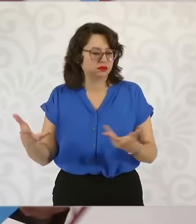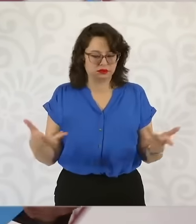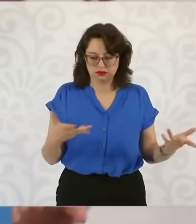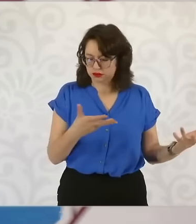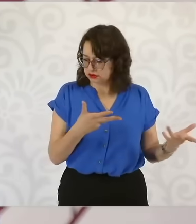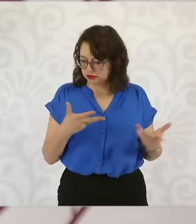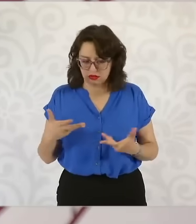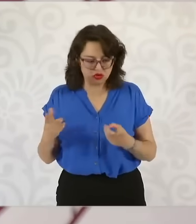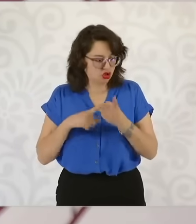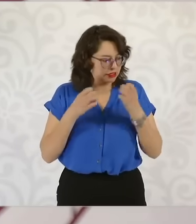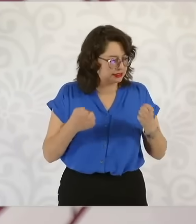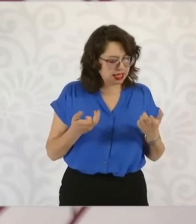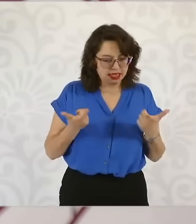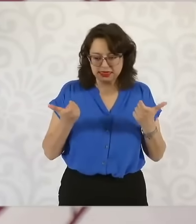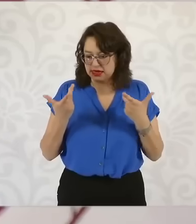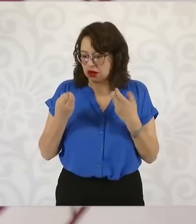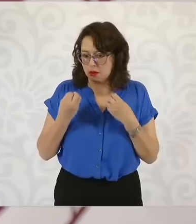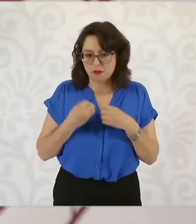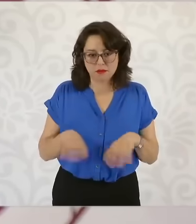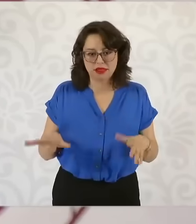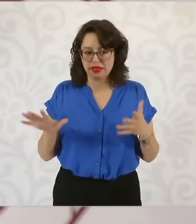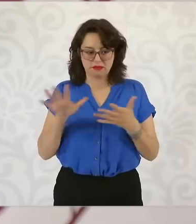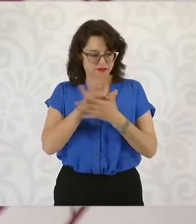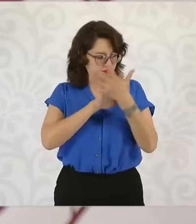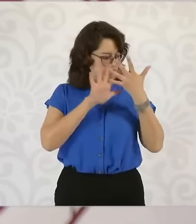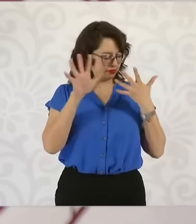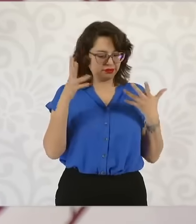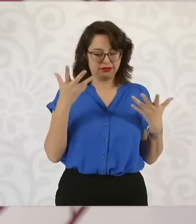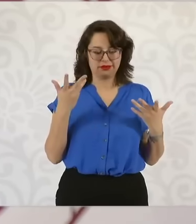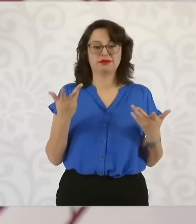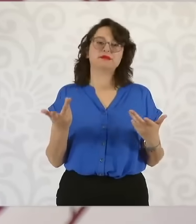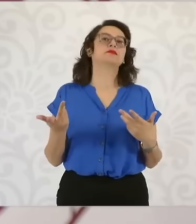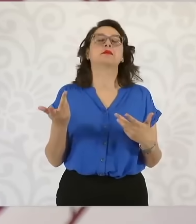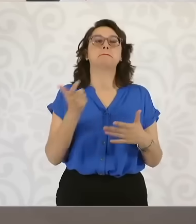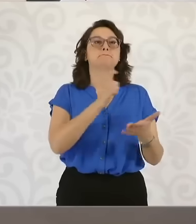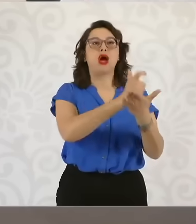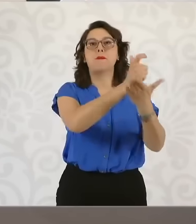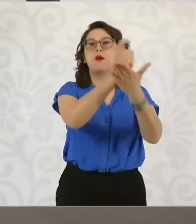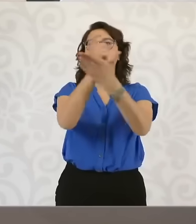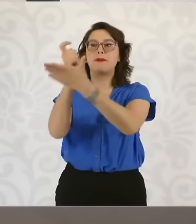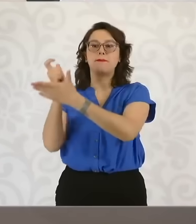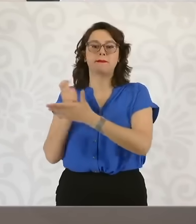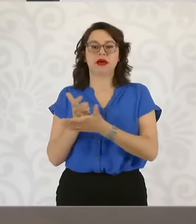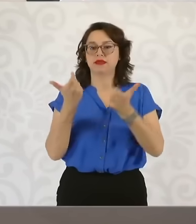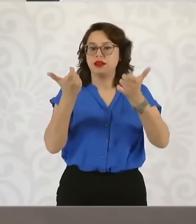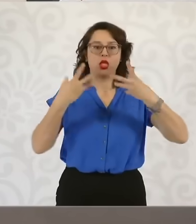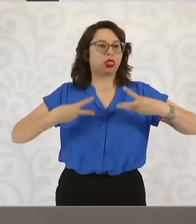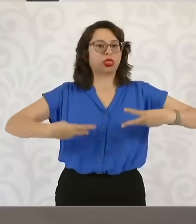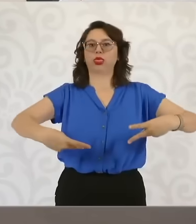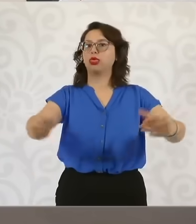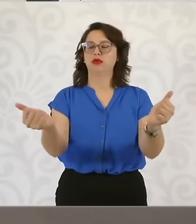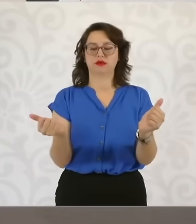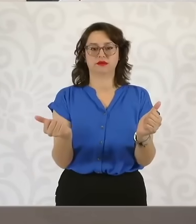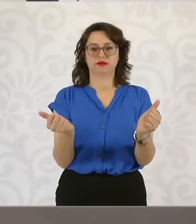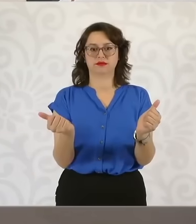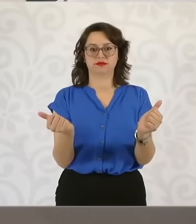todo, ¿no? Porque tenían que hacer muchos pagos. Esos pagos son los